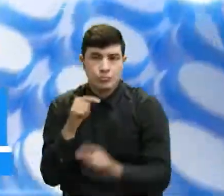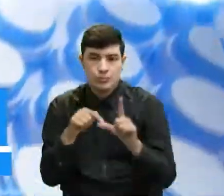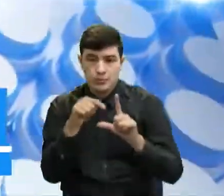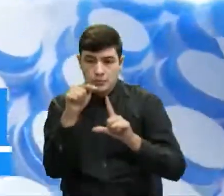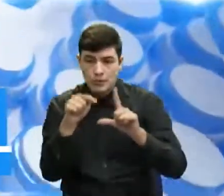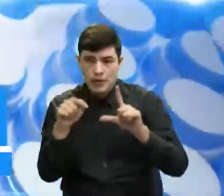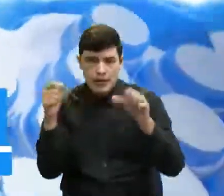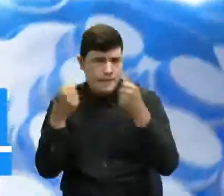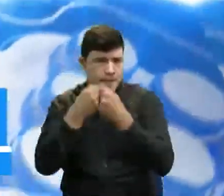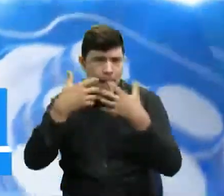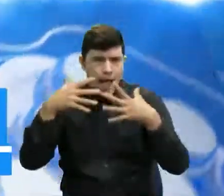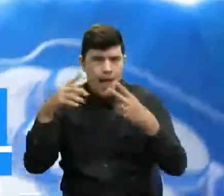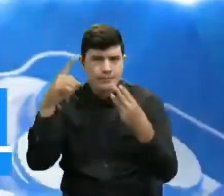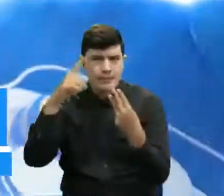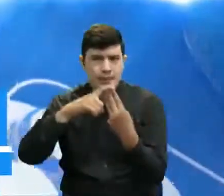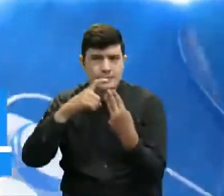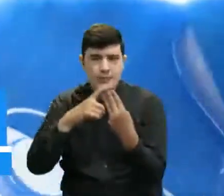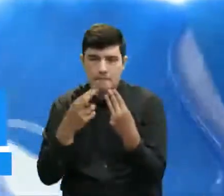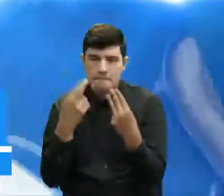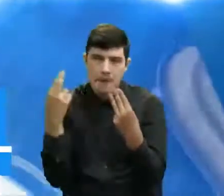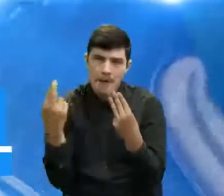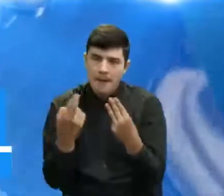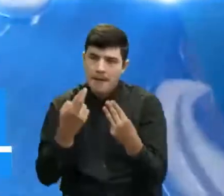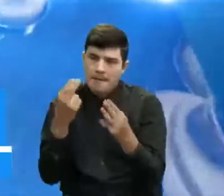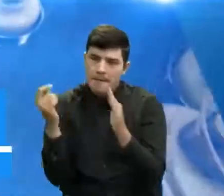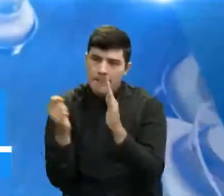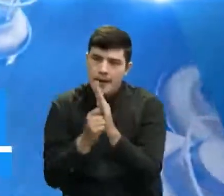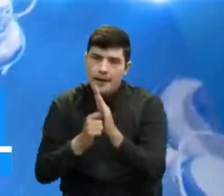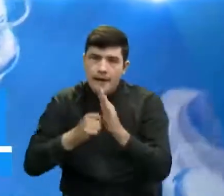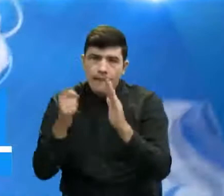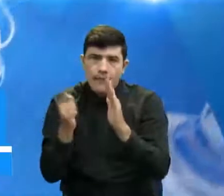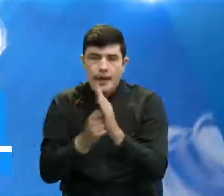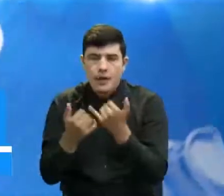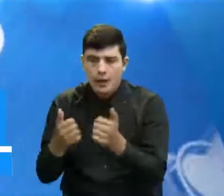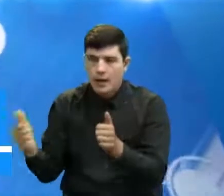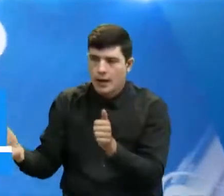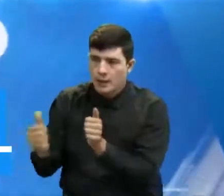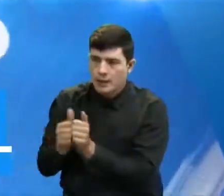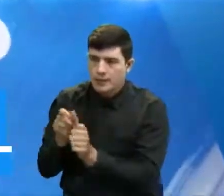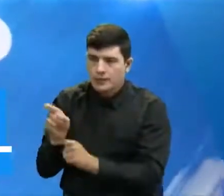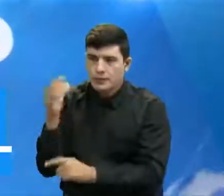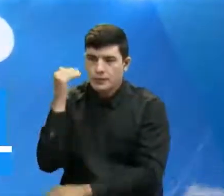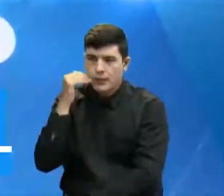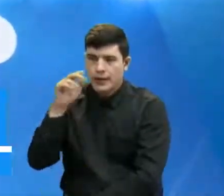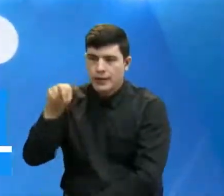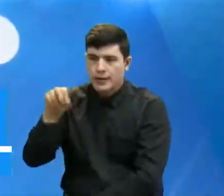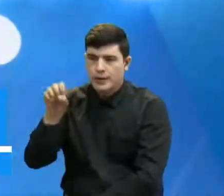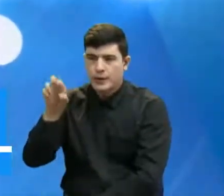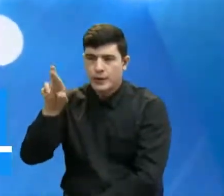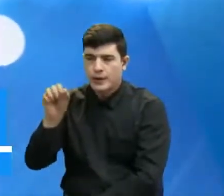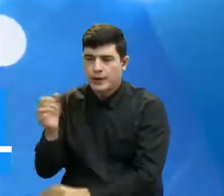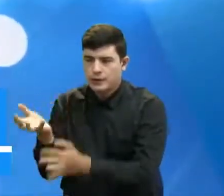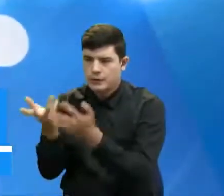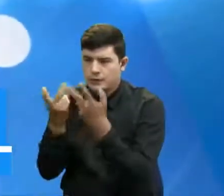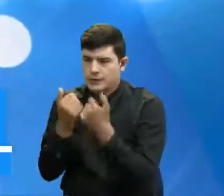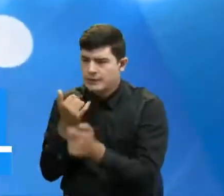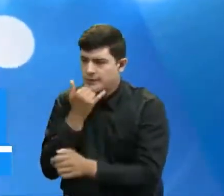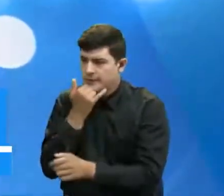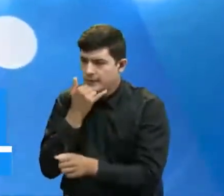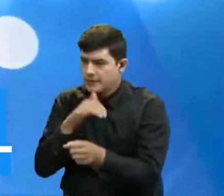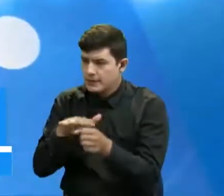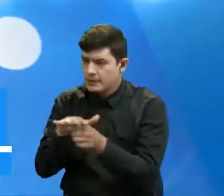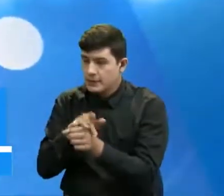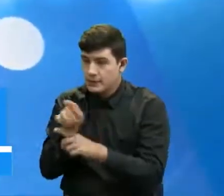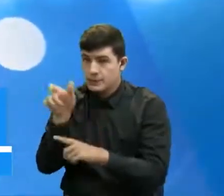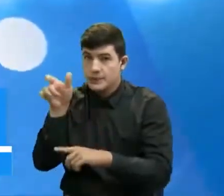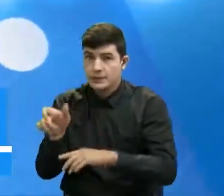número de accidentes y justamente para eso hoy me acompaña la señora Nora, quien nos va a hablar acerca de este tema. Ella es